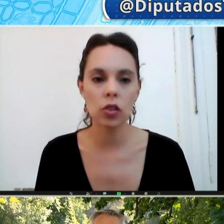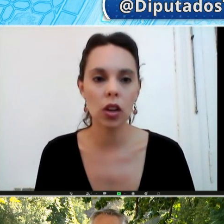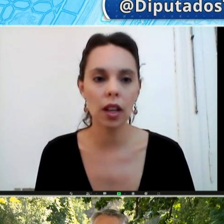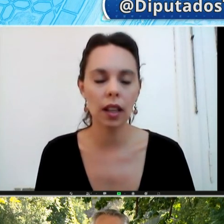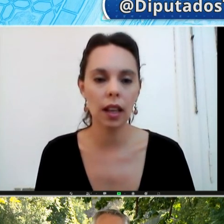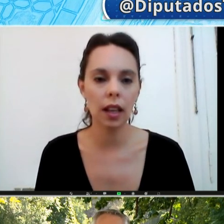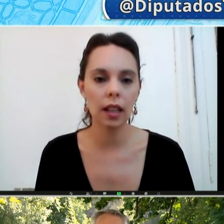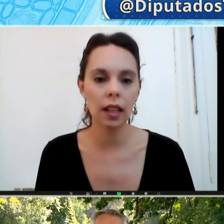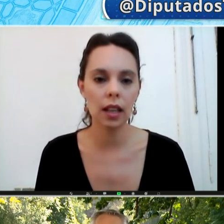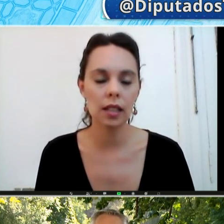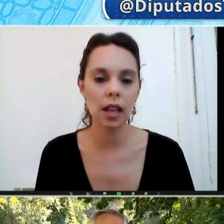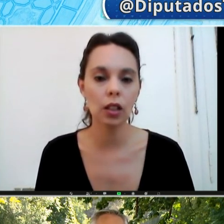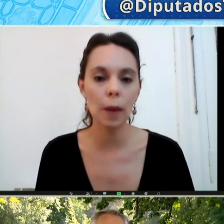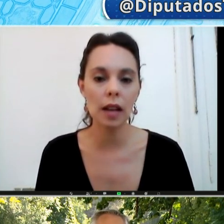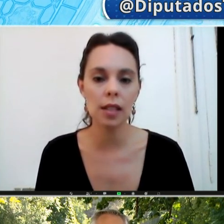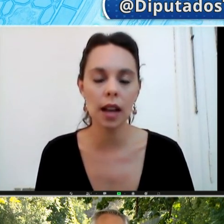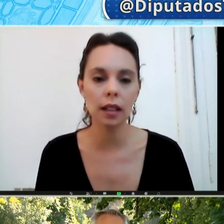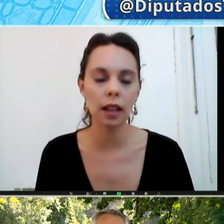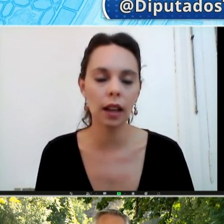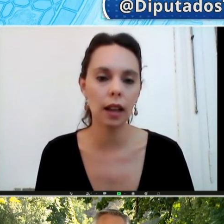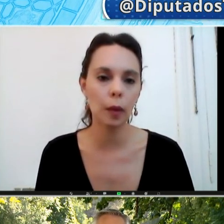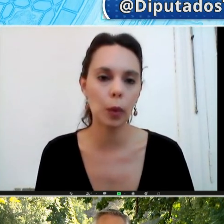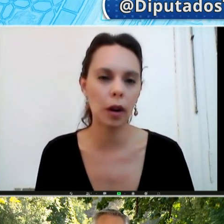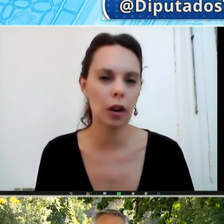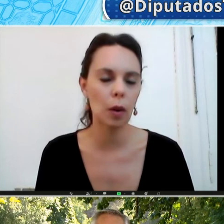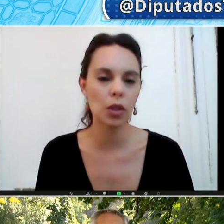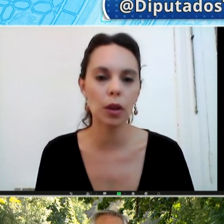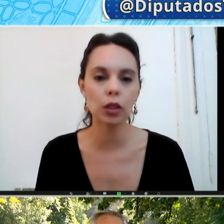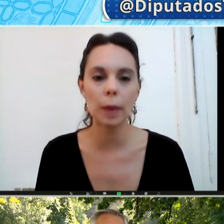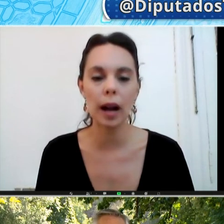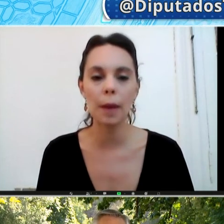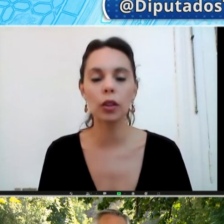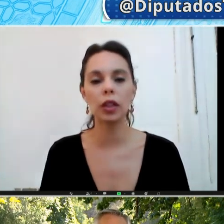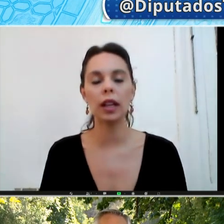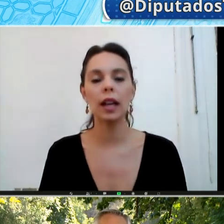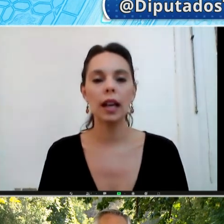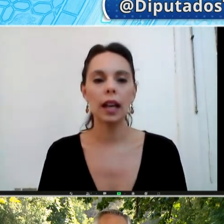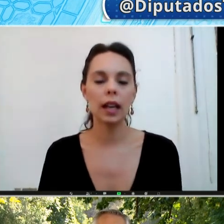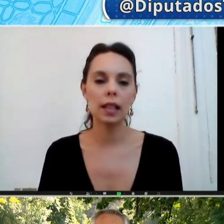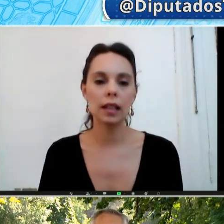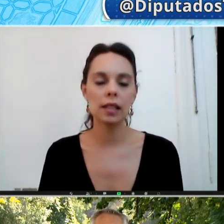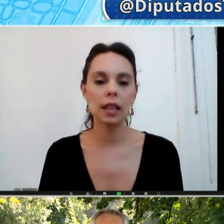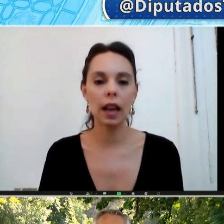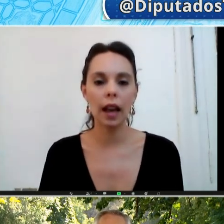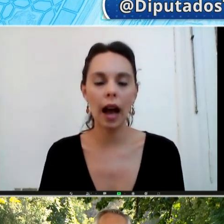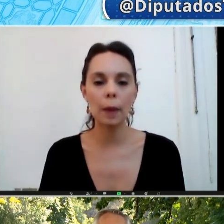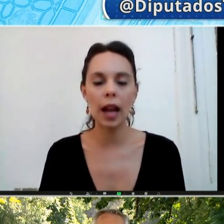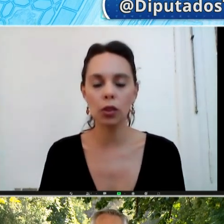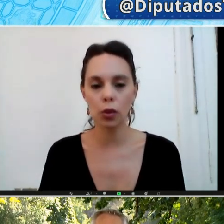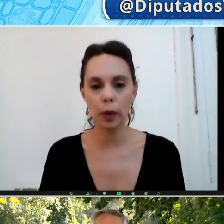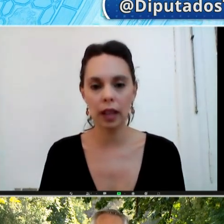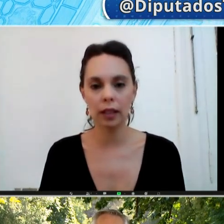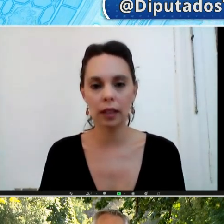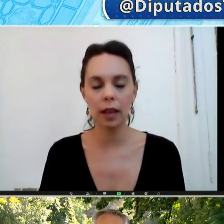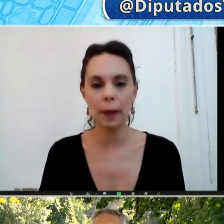las declaraciones de, sí, de Sergio Massa, después creo que vamos a ver otra placa más donde... sigue sí,